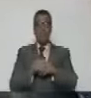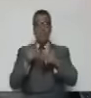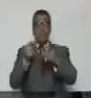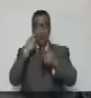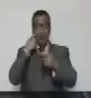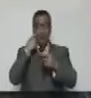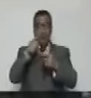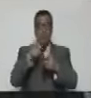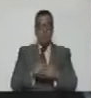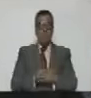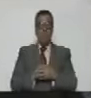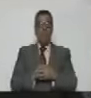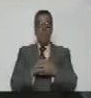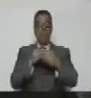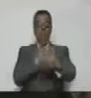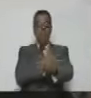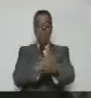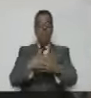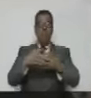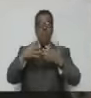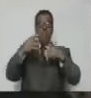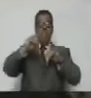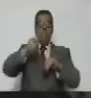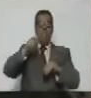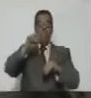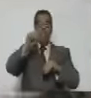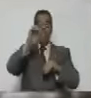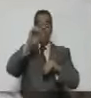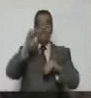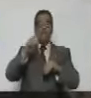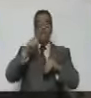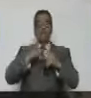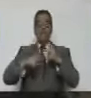palpar, ver en millones de Quijotes que recogieron esta patria,